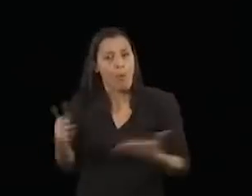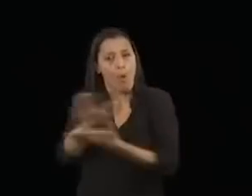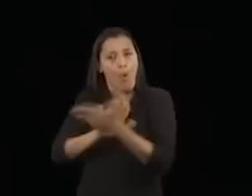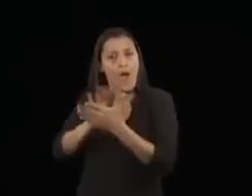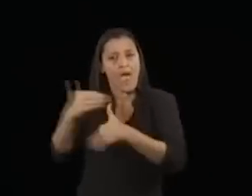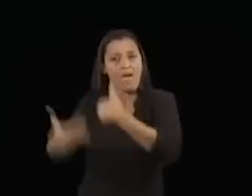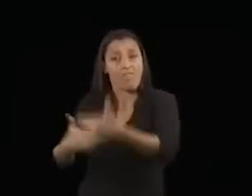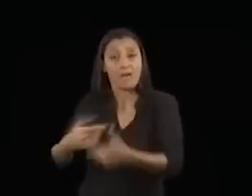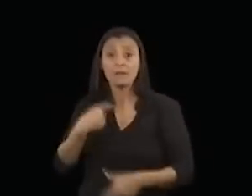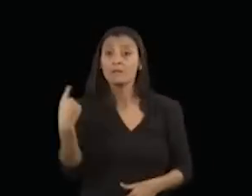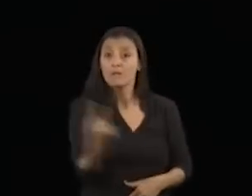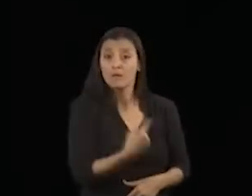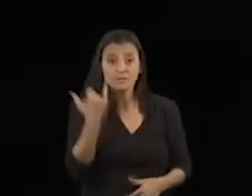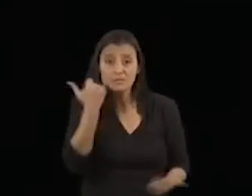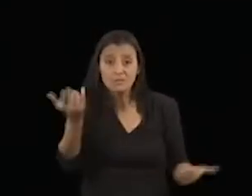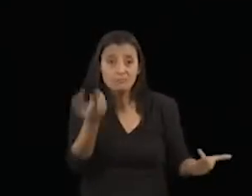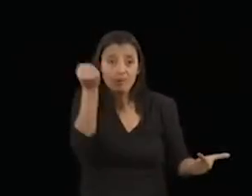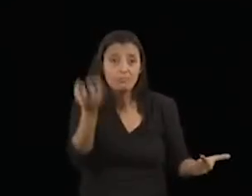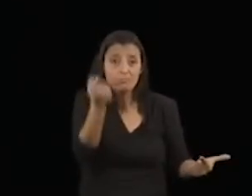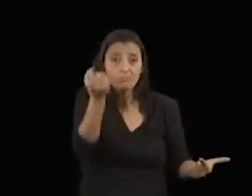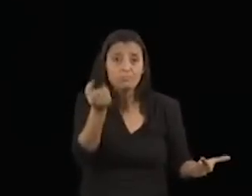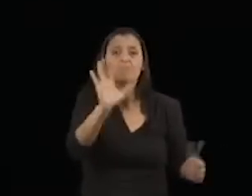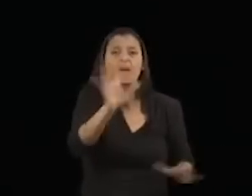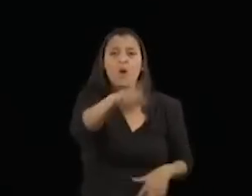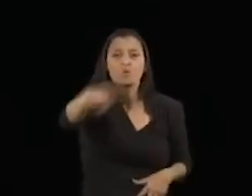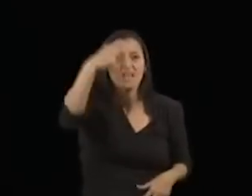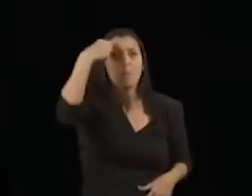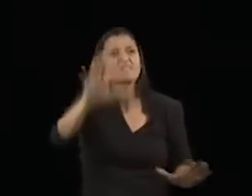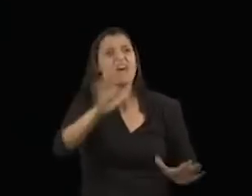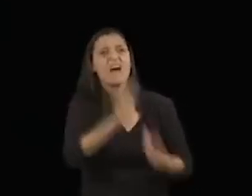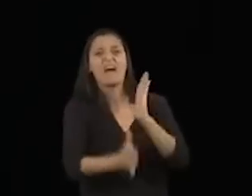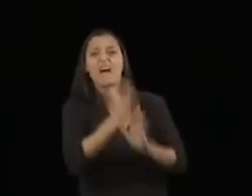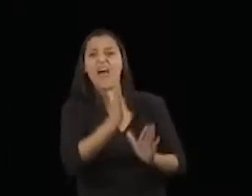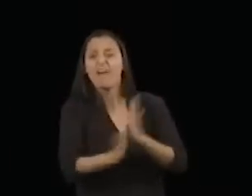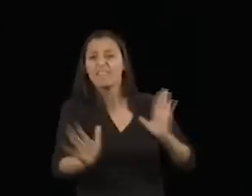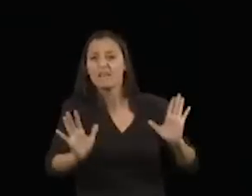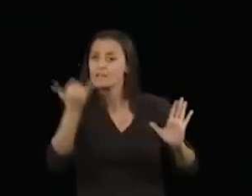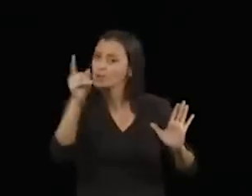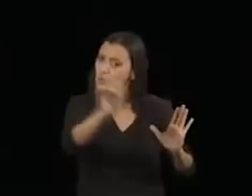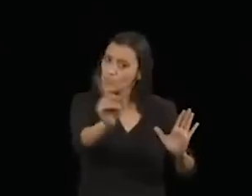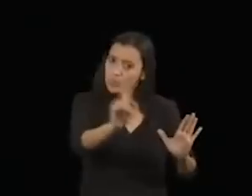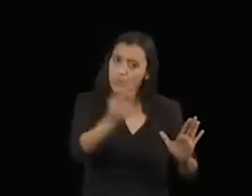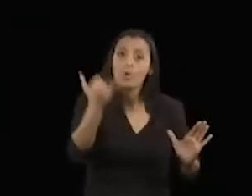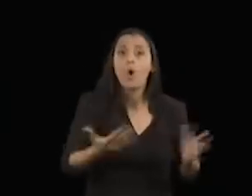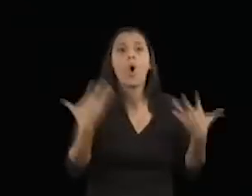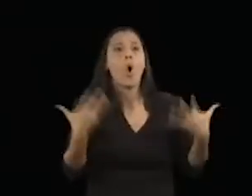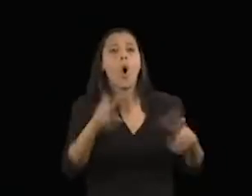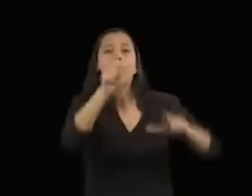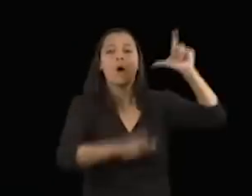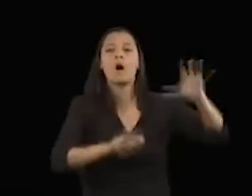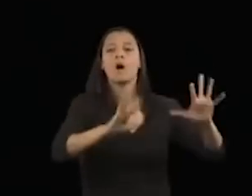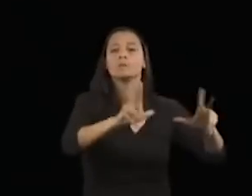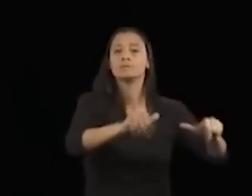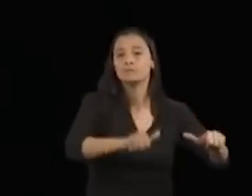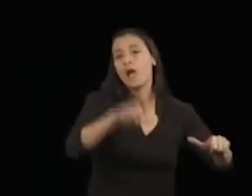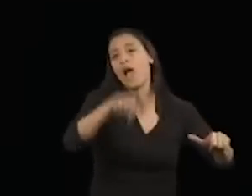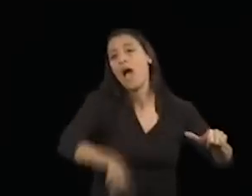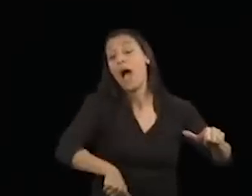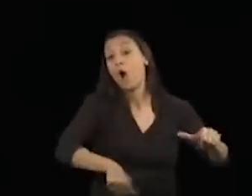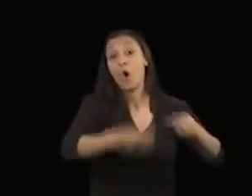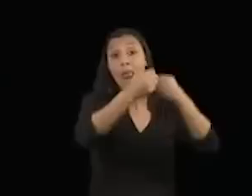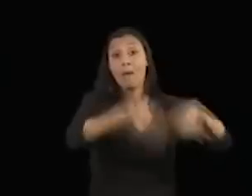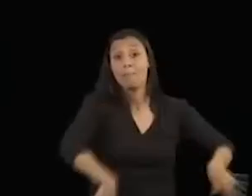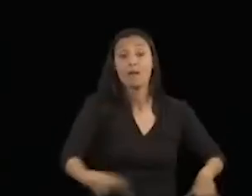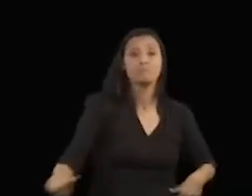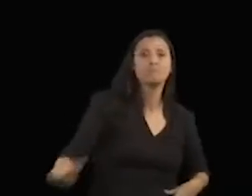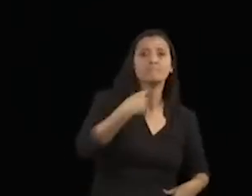Lo estamos haciendo. Ahora, ¿qué creían? ¿Que era gratis? Es decir, obvio que todos los chorros que perdían los curros se iban a